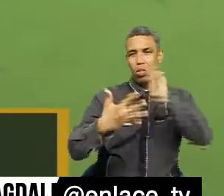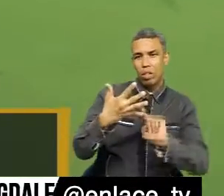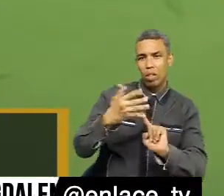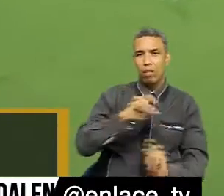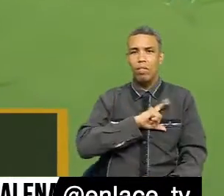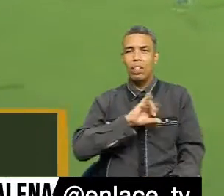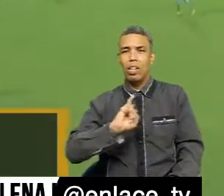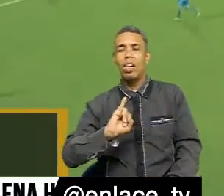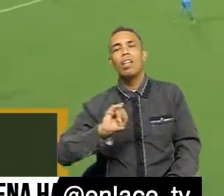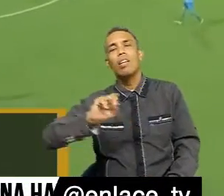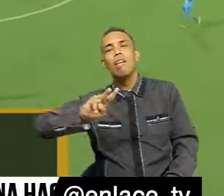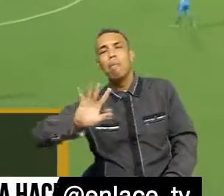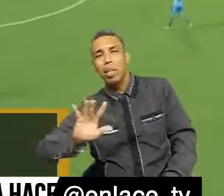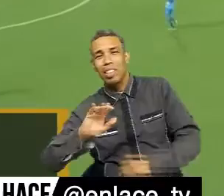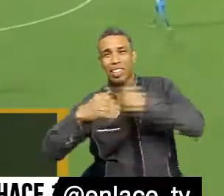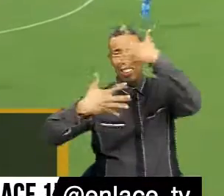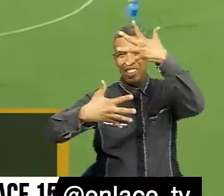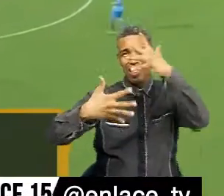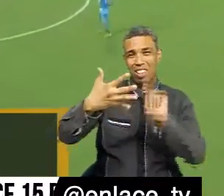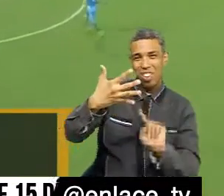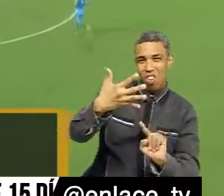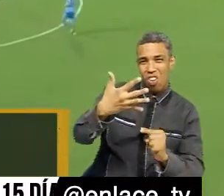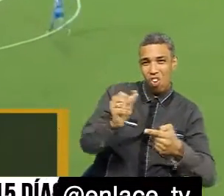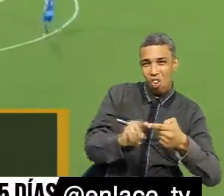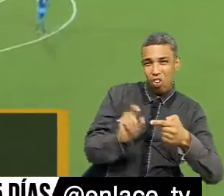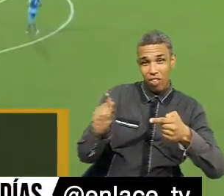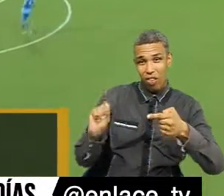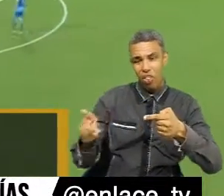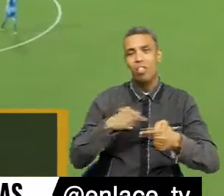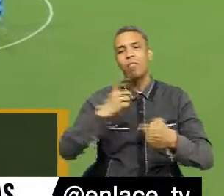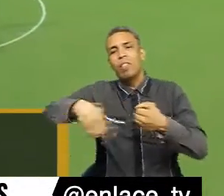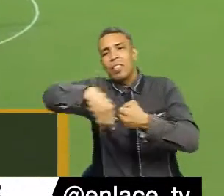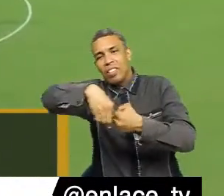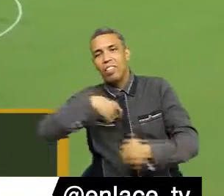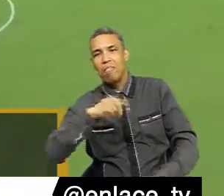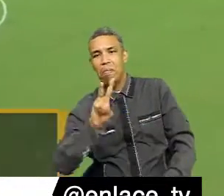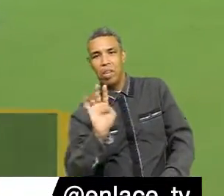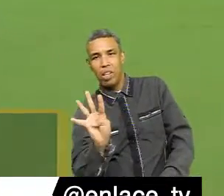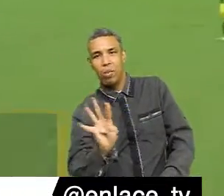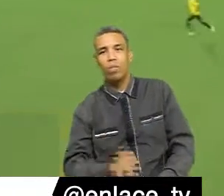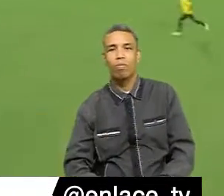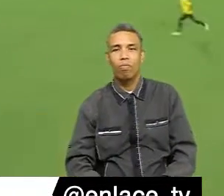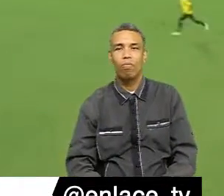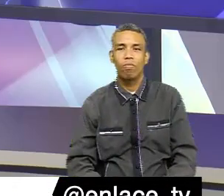Cali con 25. Y en la casilla número 11, Alianza Petrolera con 24.